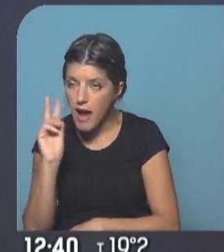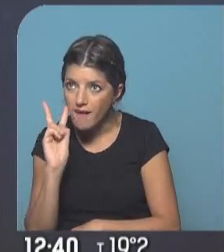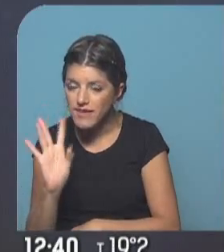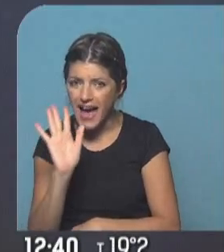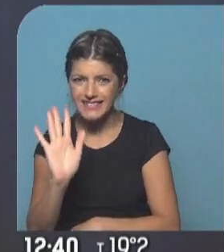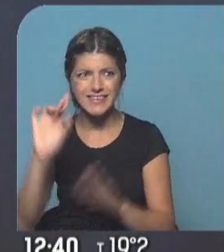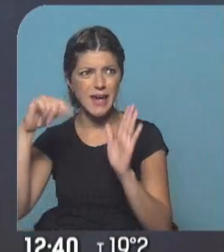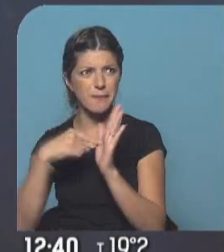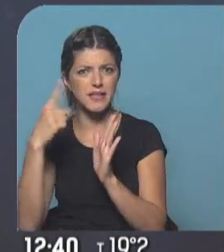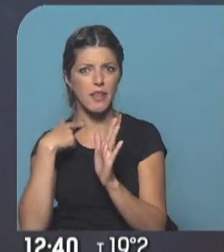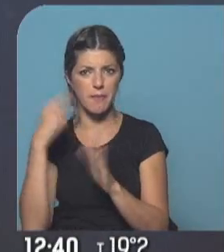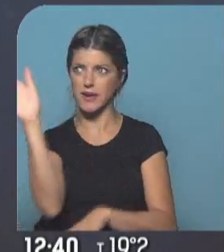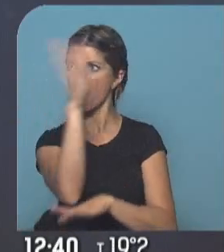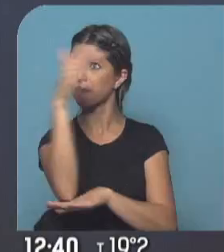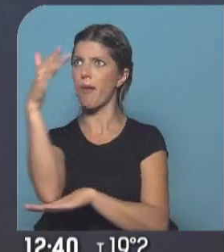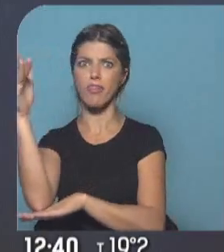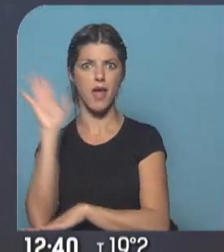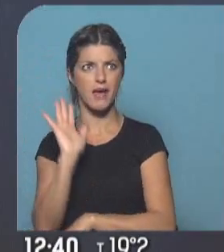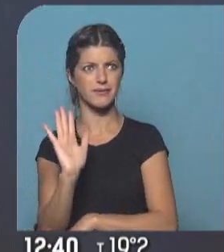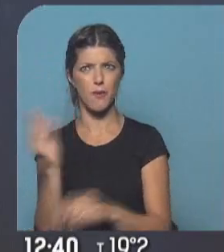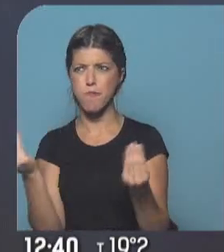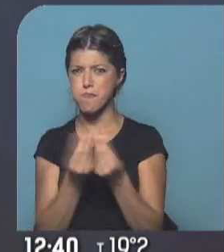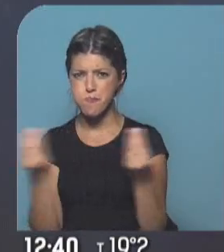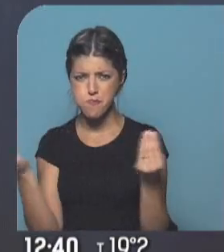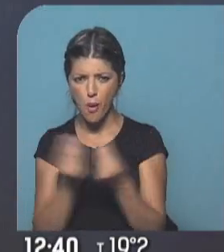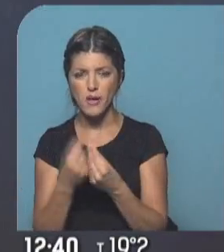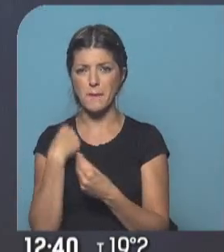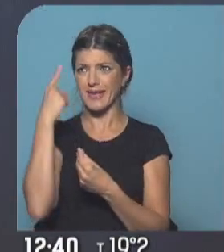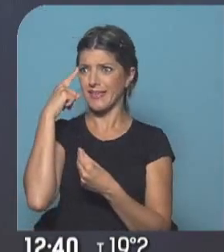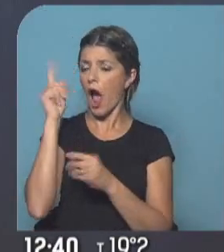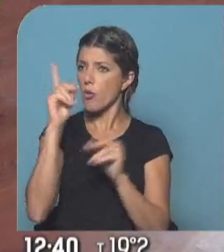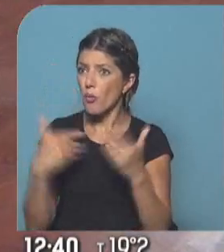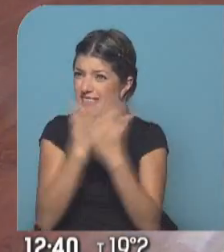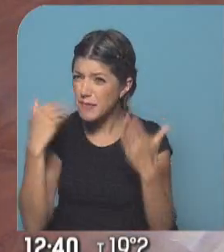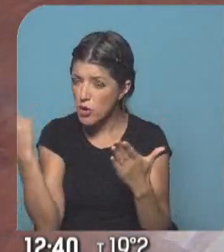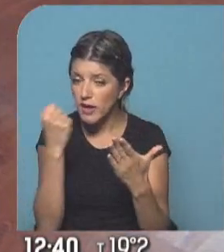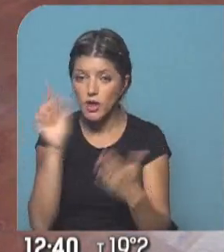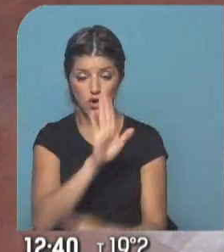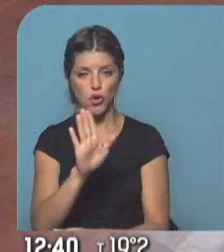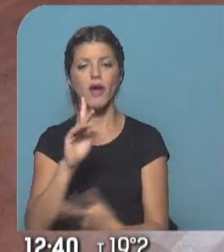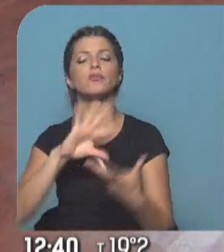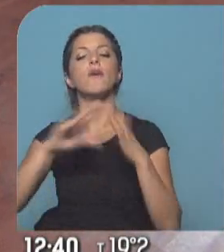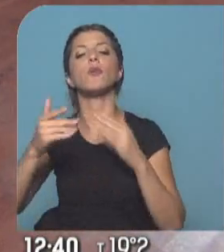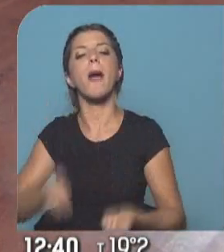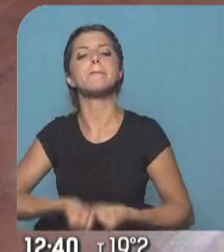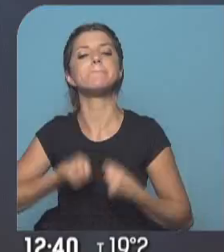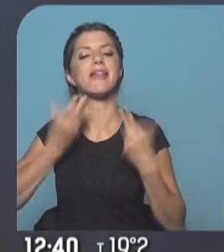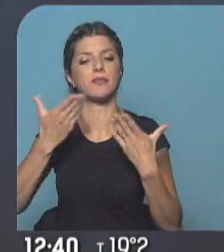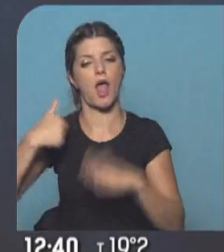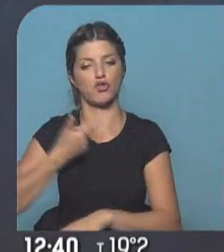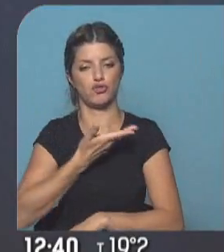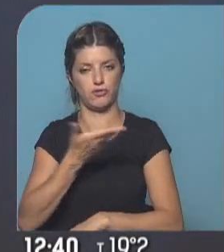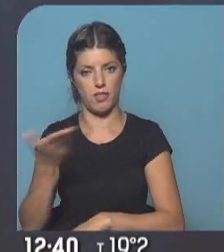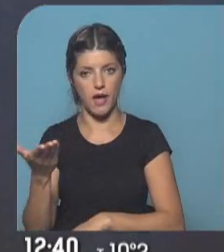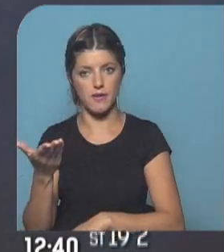españolas, y no porque hubiera una fecha en particular, sino que tenía que ver claramente con la situación en la que cada uno se expresa a su manera, y hay